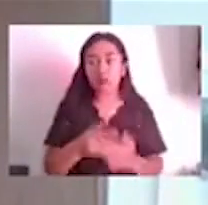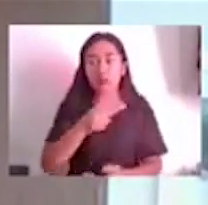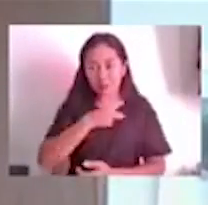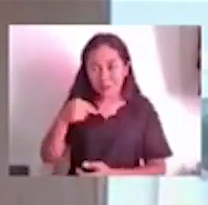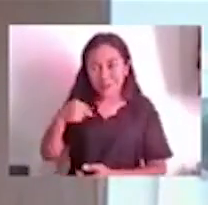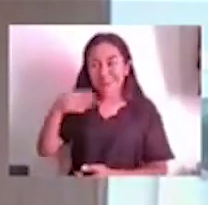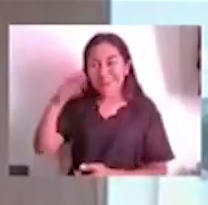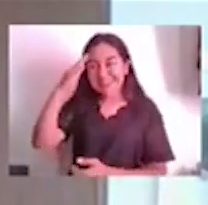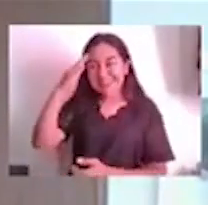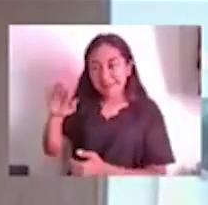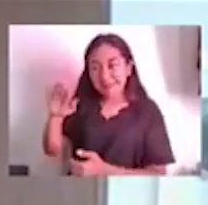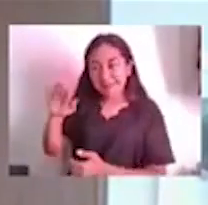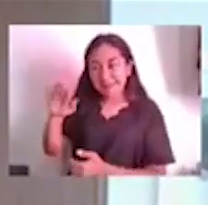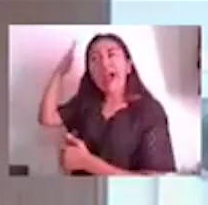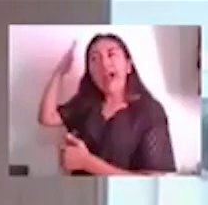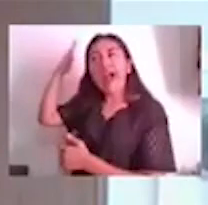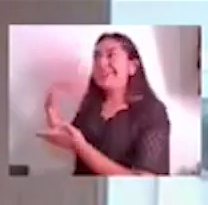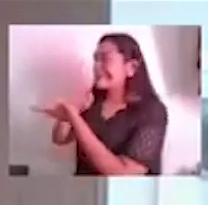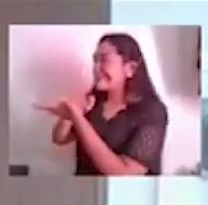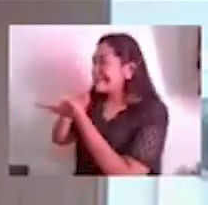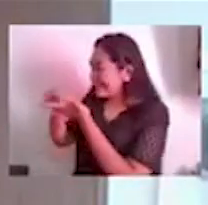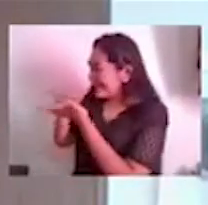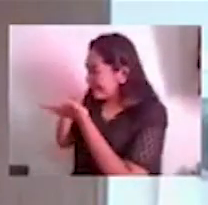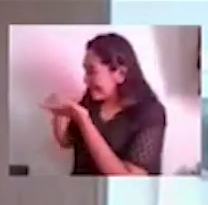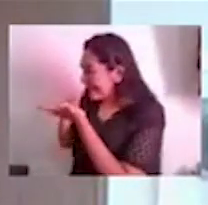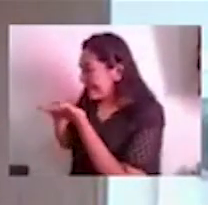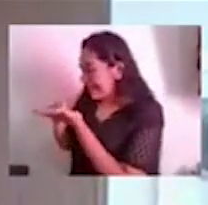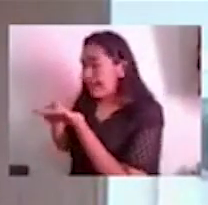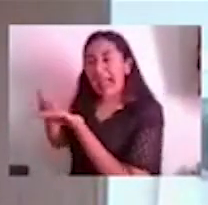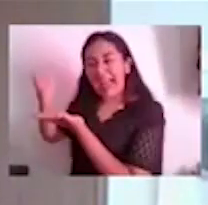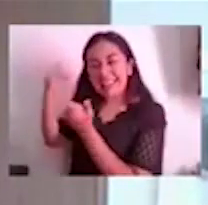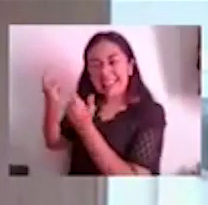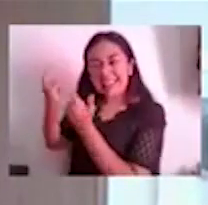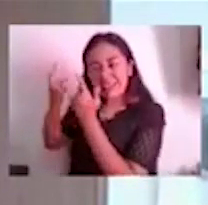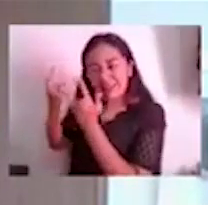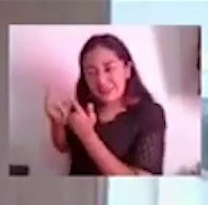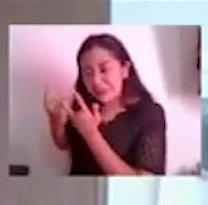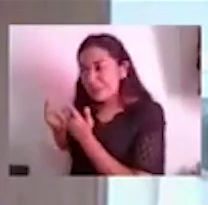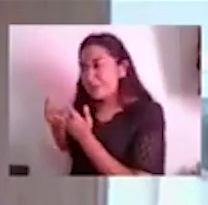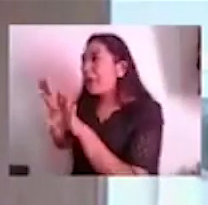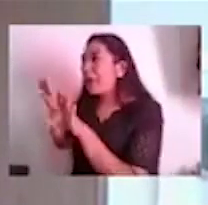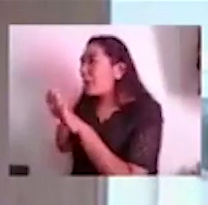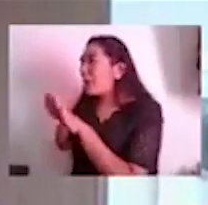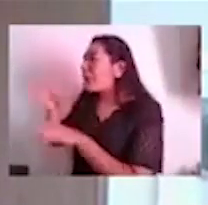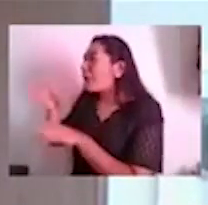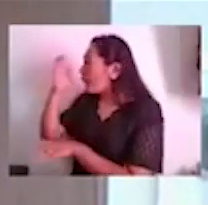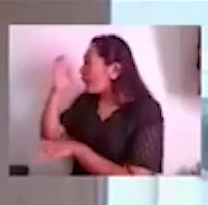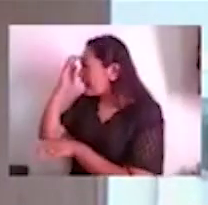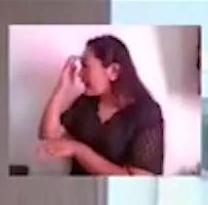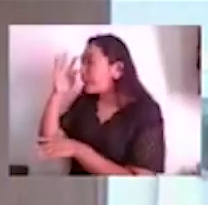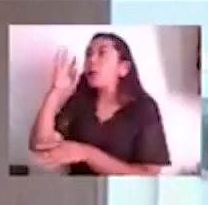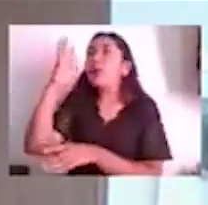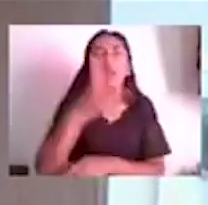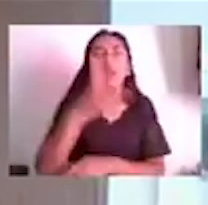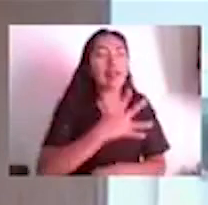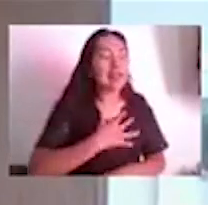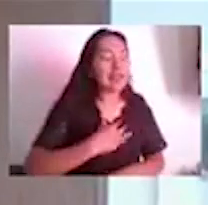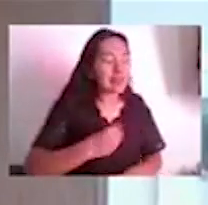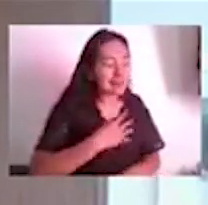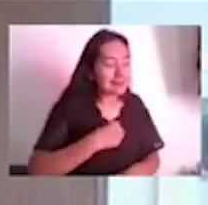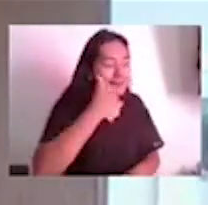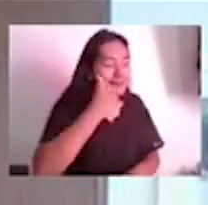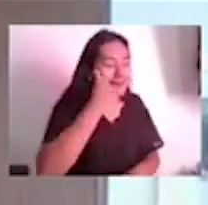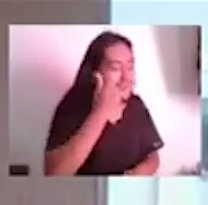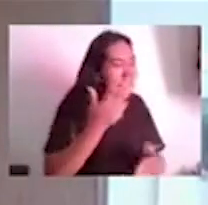quiénes somos nosotros y quiénes queremos que sean nuestros hijos, y al mismo tiempo quiénes no queremos ser. Entonces, muchas gracias por